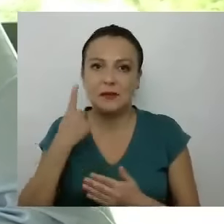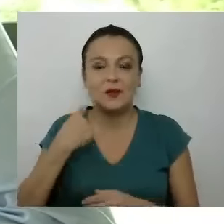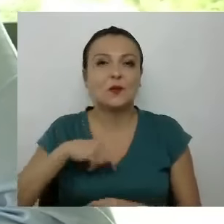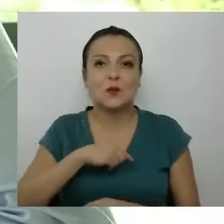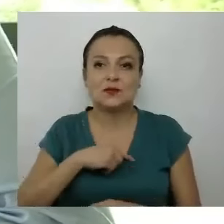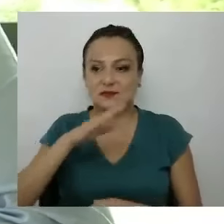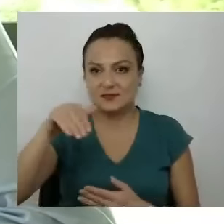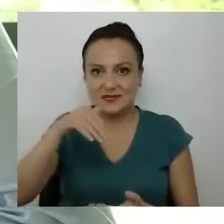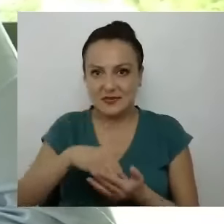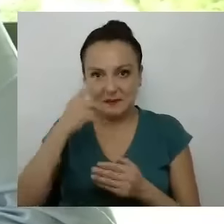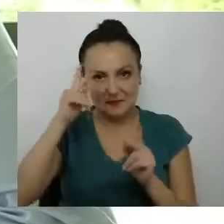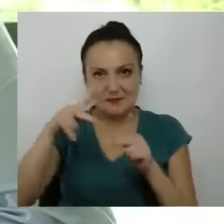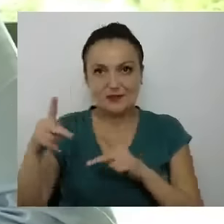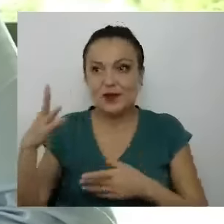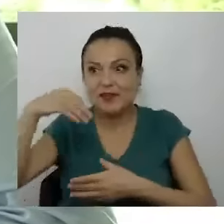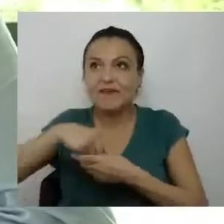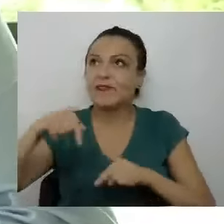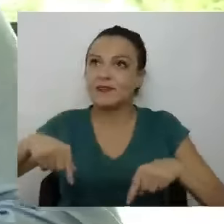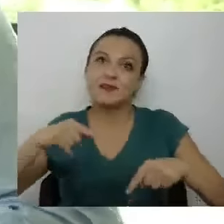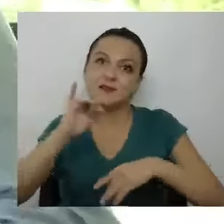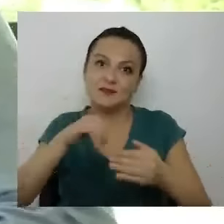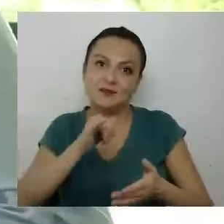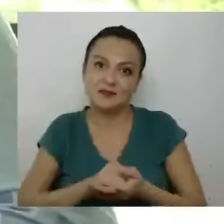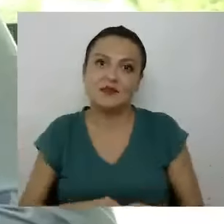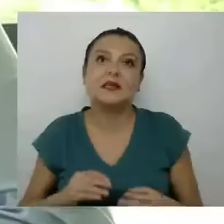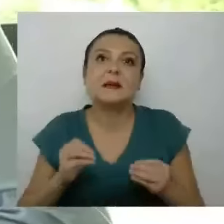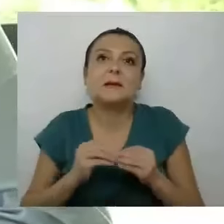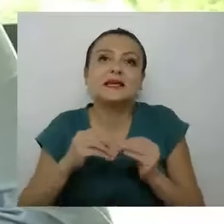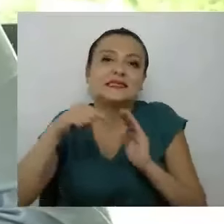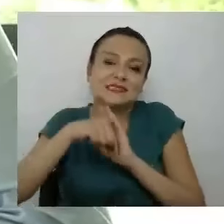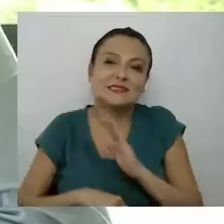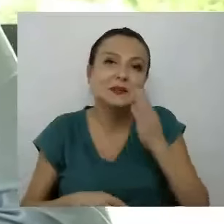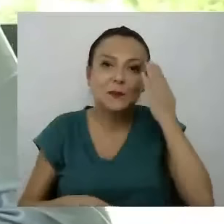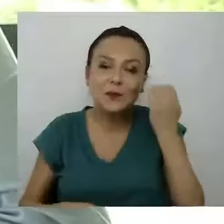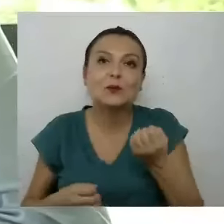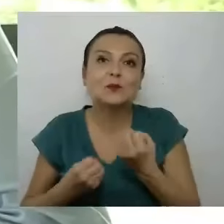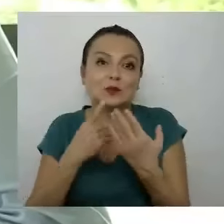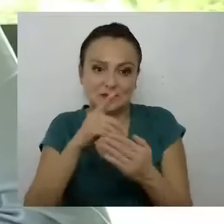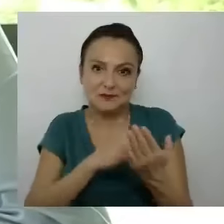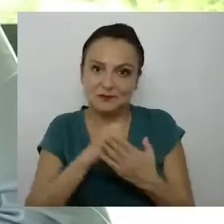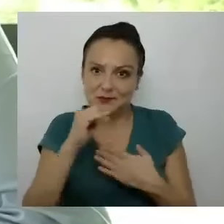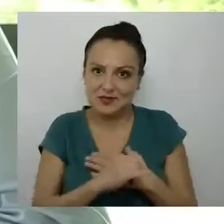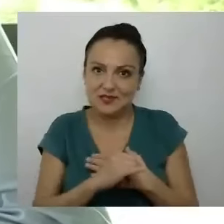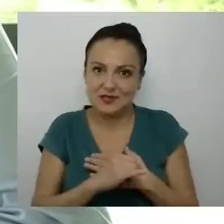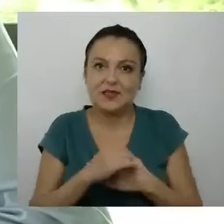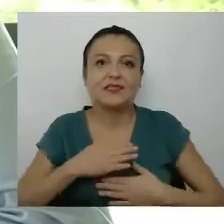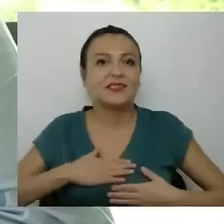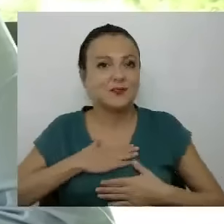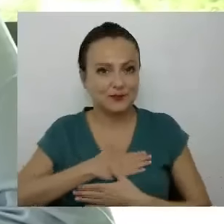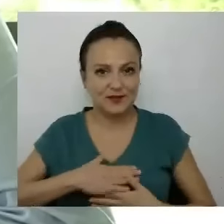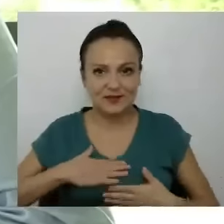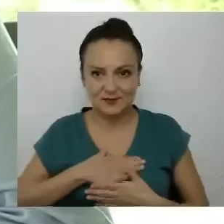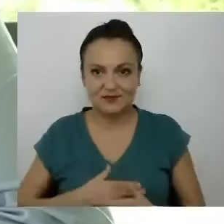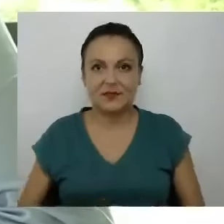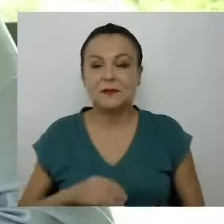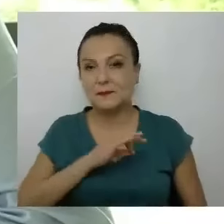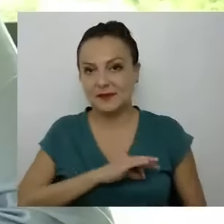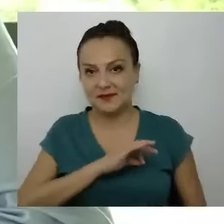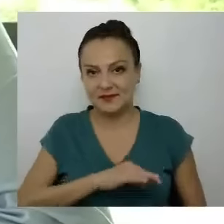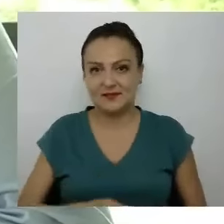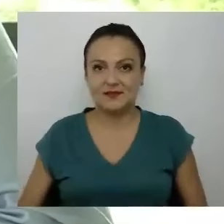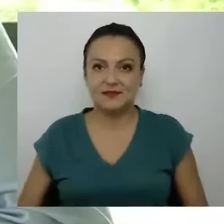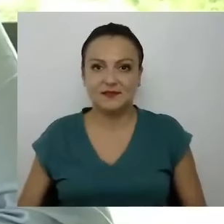y para la gente que vive aquí en San José y más allá, porque muchos de esos proyectos son disfrutados y benefician